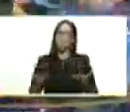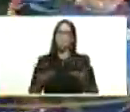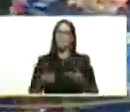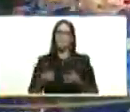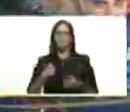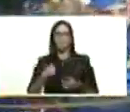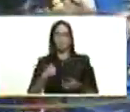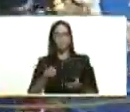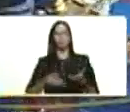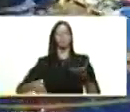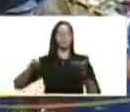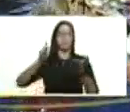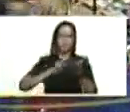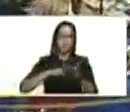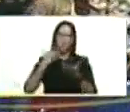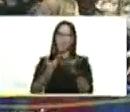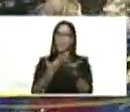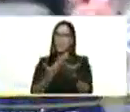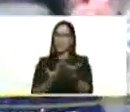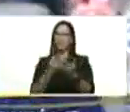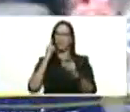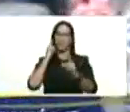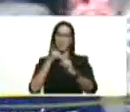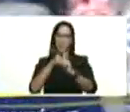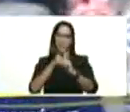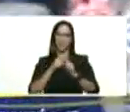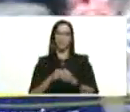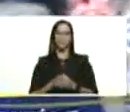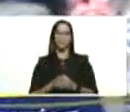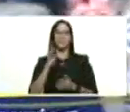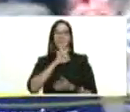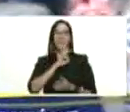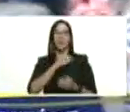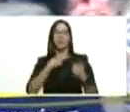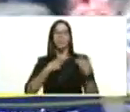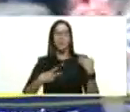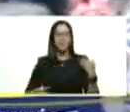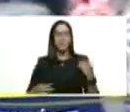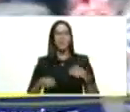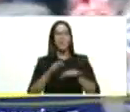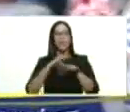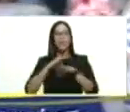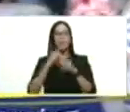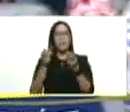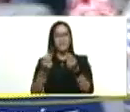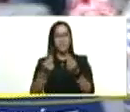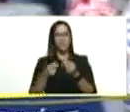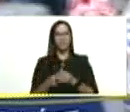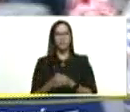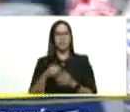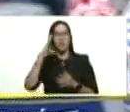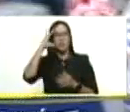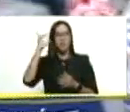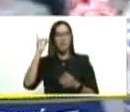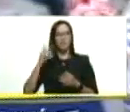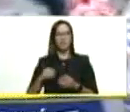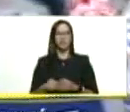Yo replanteo la meta, la artillería. Señora vicepresidenta y ministra de Finanzas, Delcy